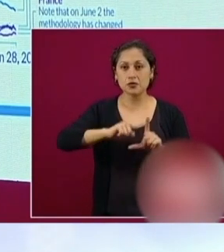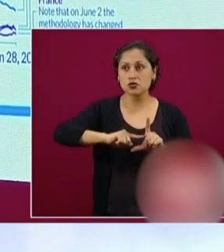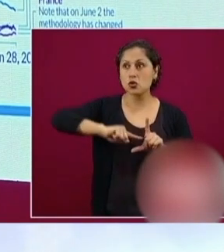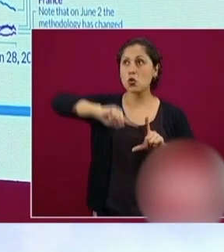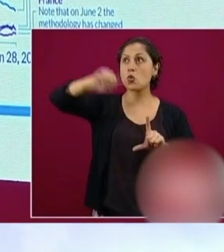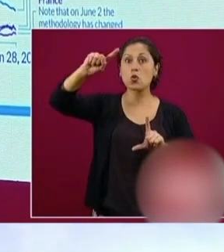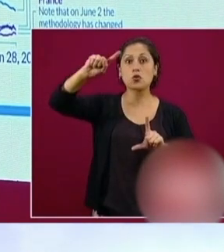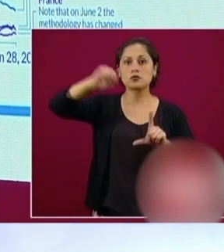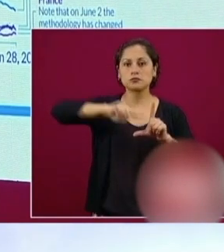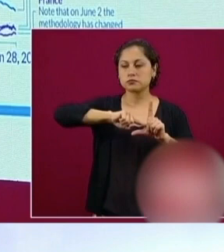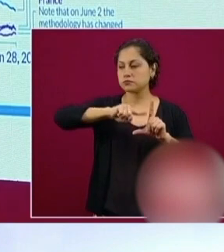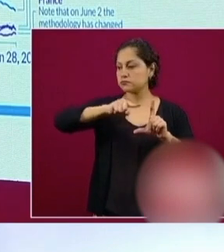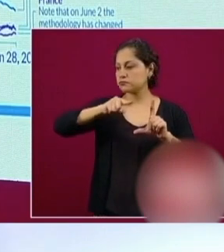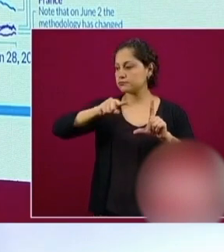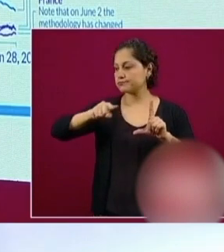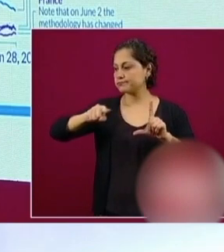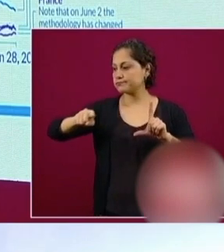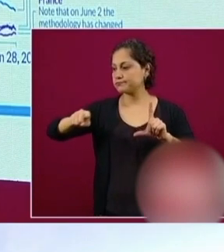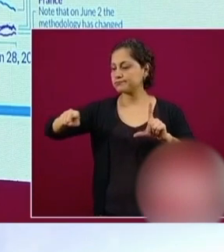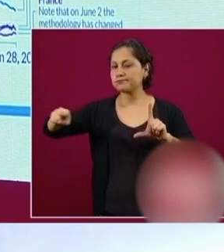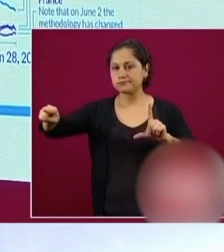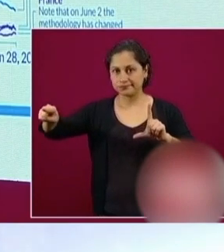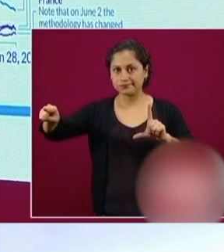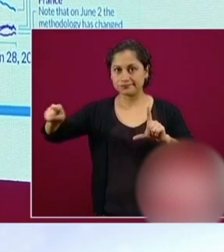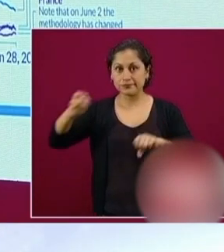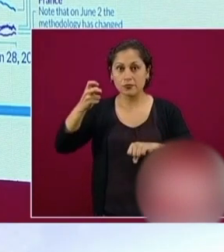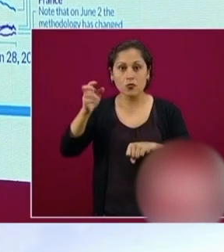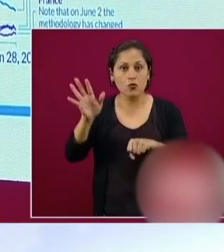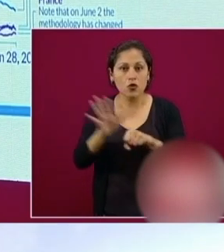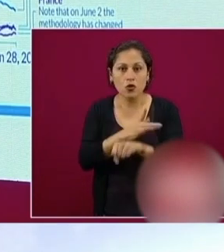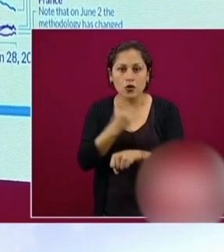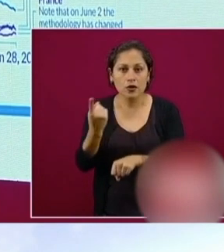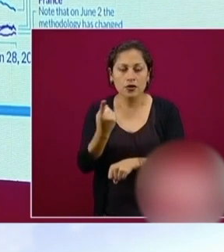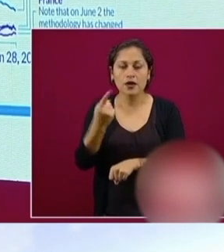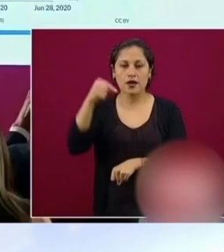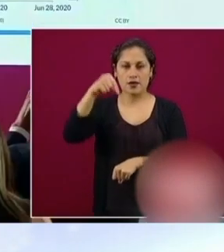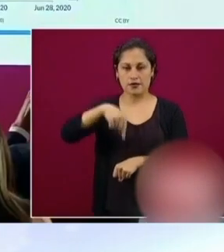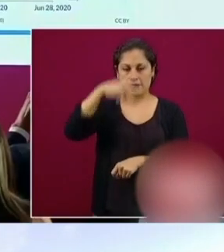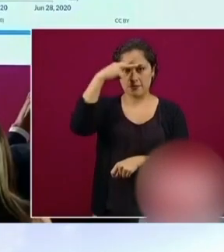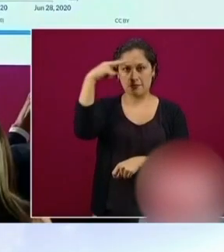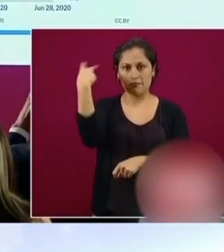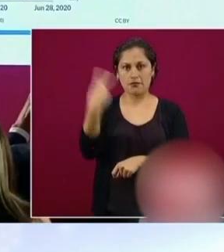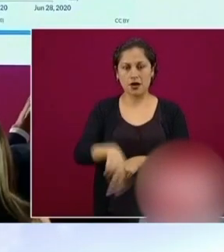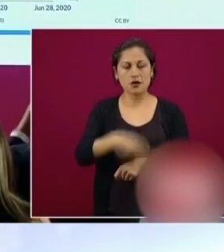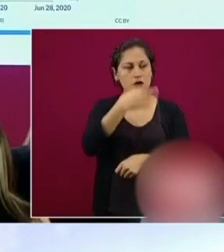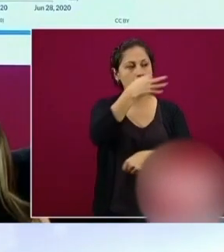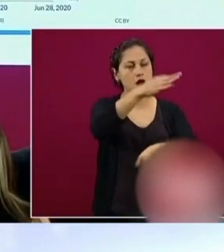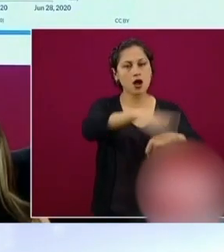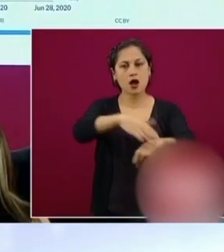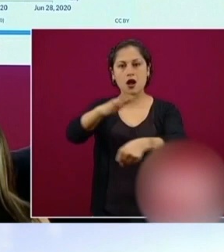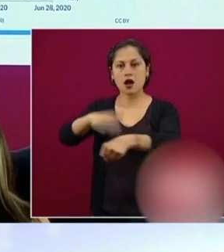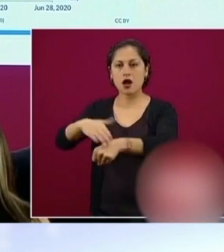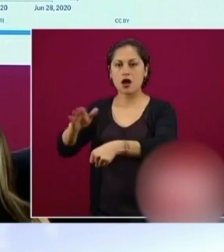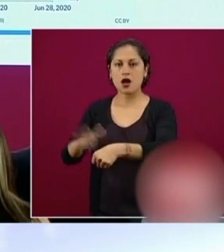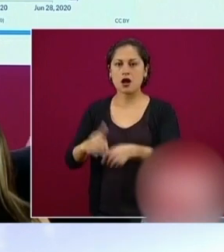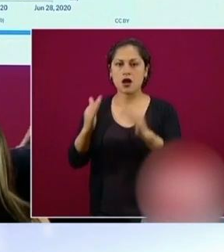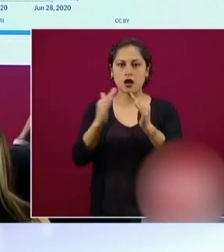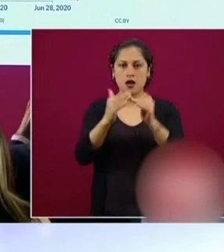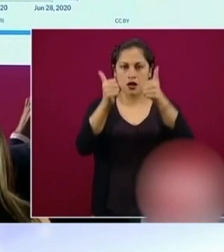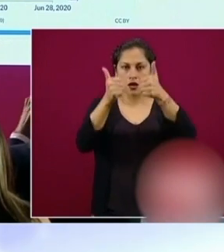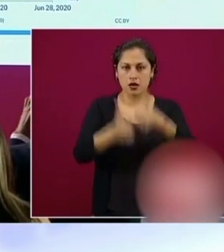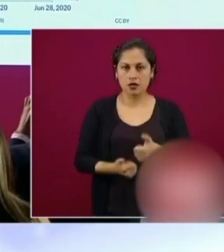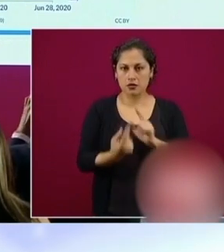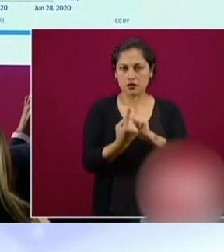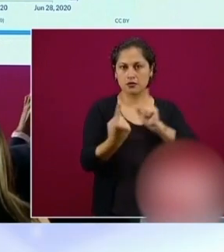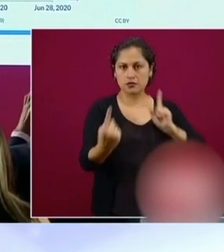representa el objetivo cumplido de las medidas de mitigación. En vez de que crezca a esta velocidad y